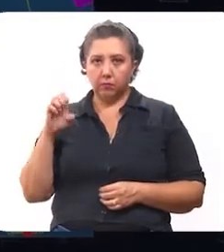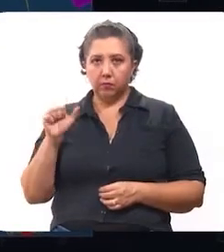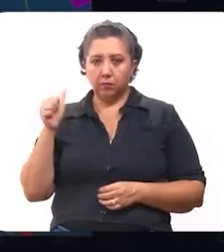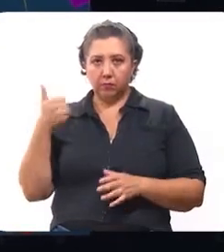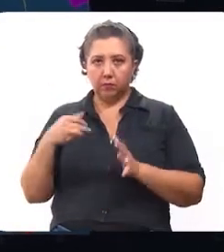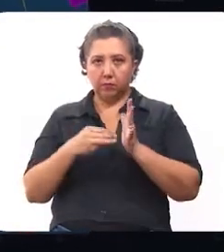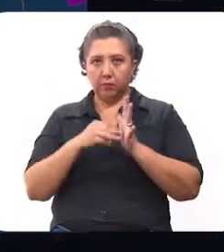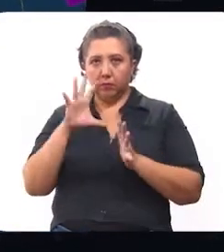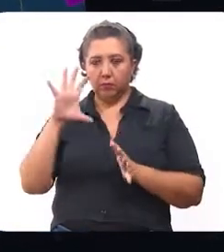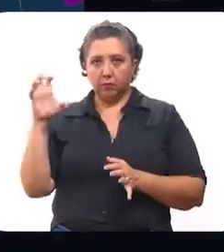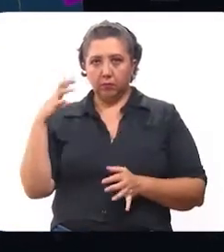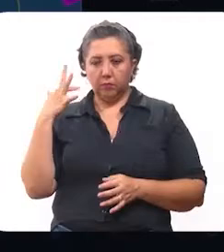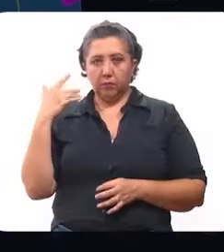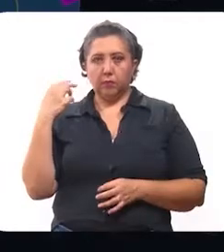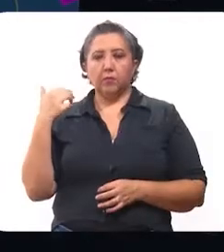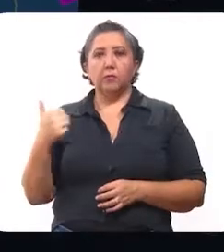oriente,